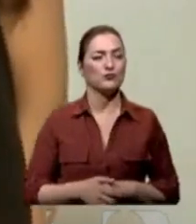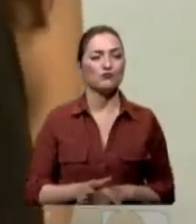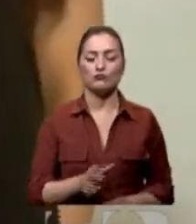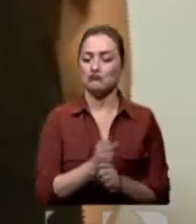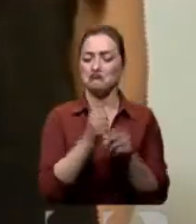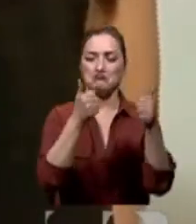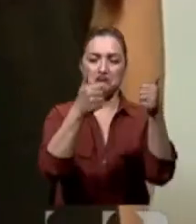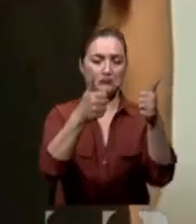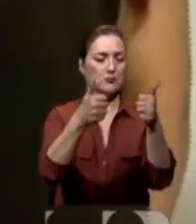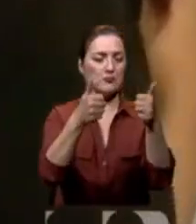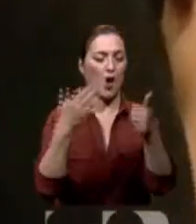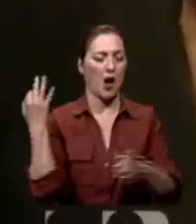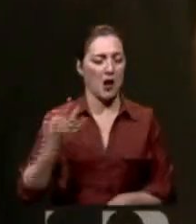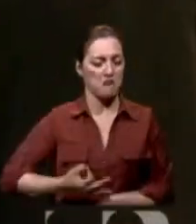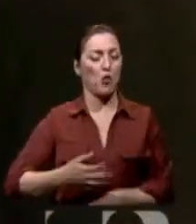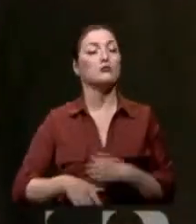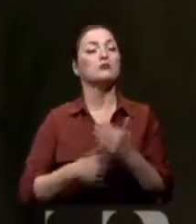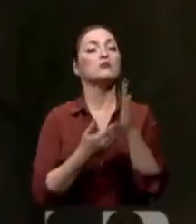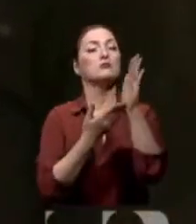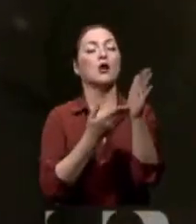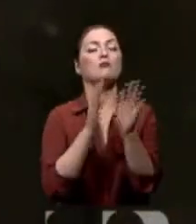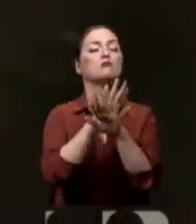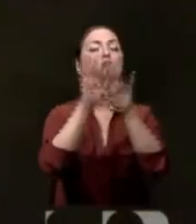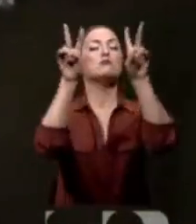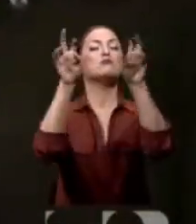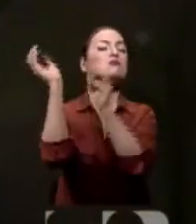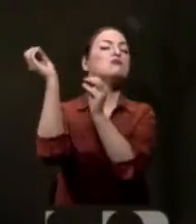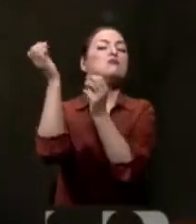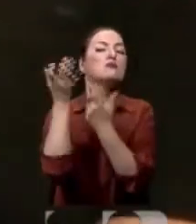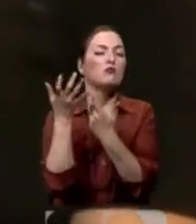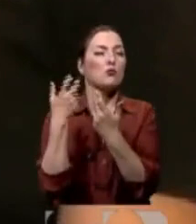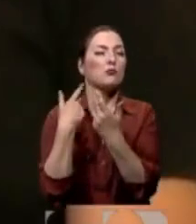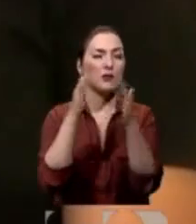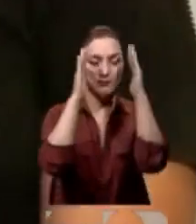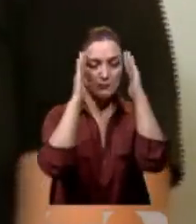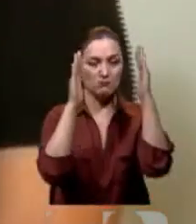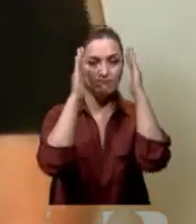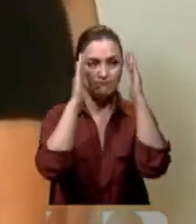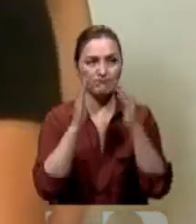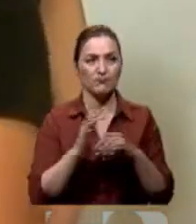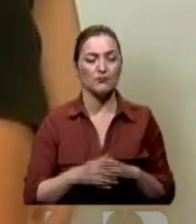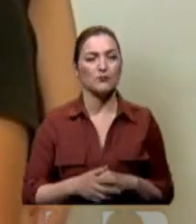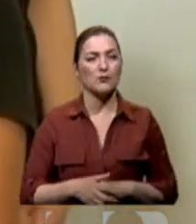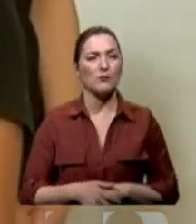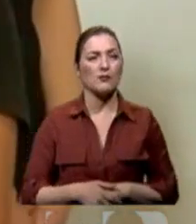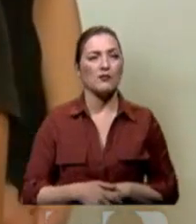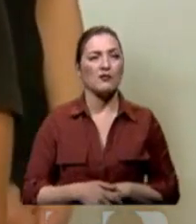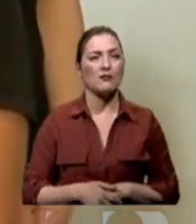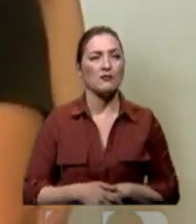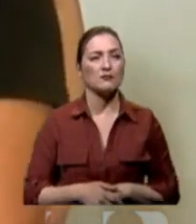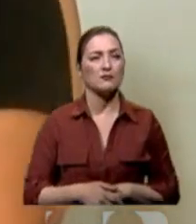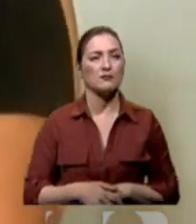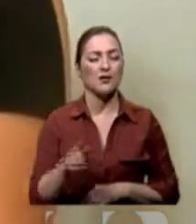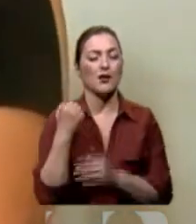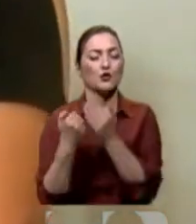que sí, Andrea, están bien representados, pero yo quiero que nos cuentes también un poquito, porque preste mucha atención, a mí me ha llamado muchísimo la atención la historia